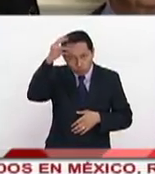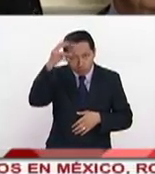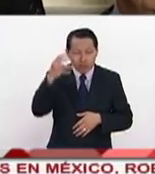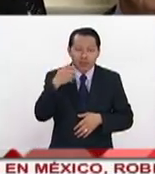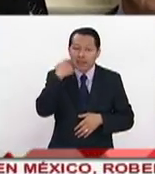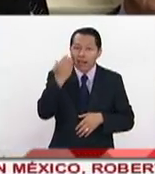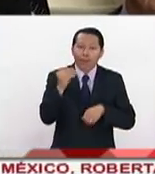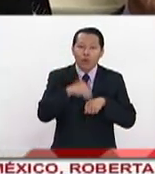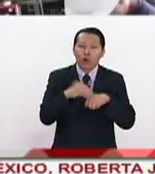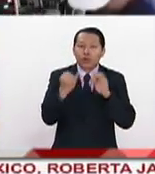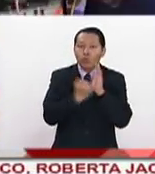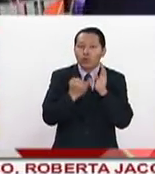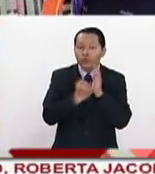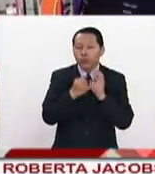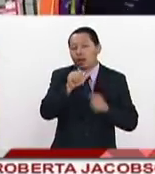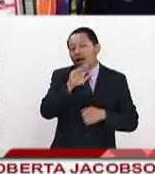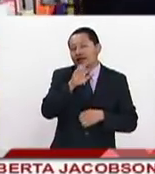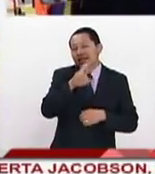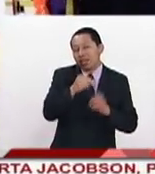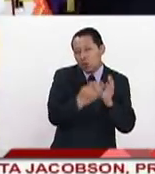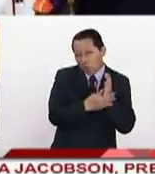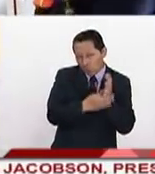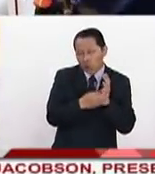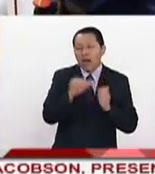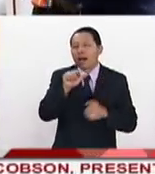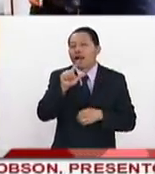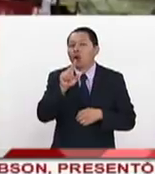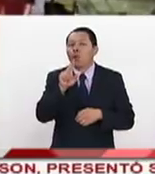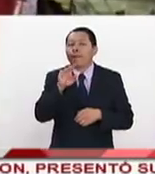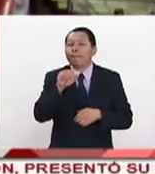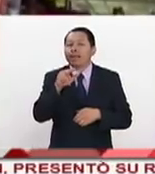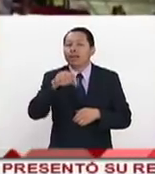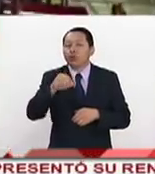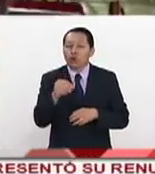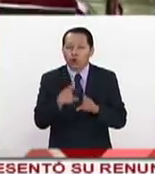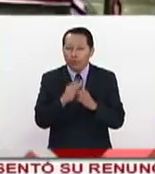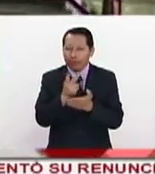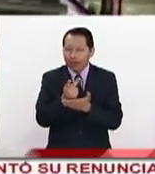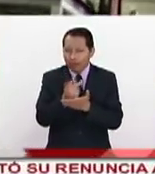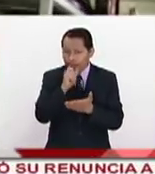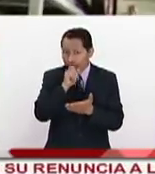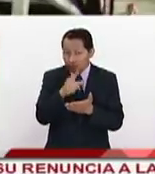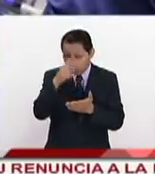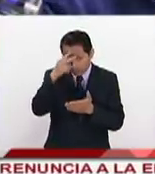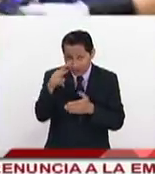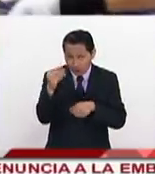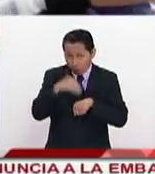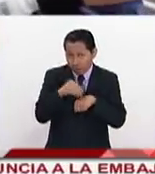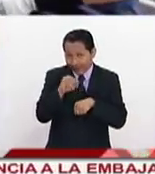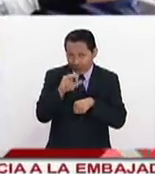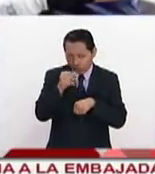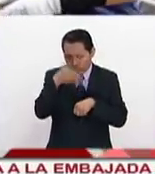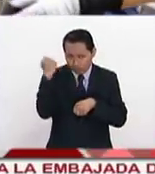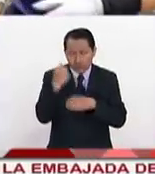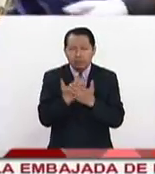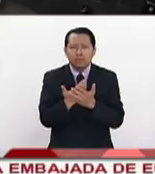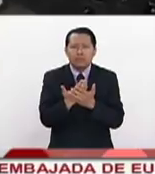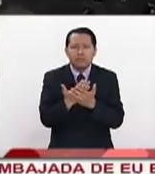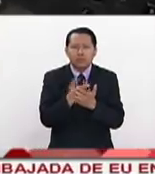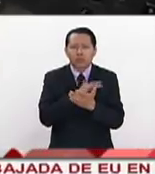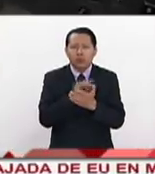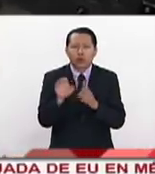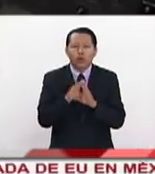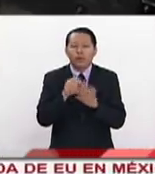de poner aranceles al acero y al aluminio, dijo desconocer si México será o no incluido. Por ello, habrá que esperar a